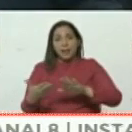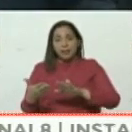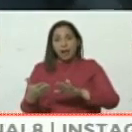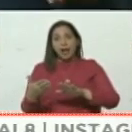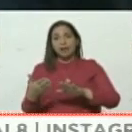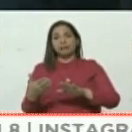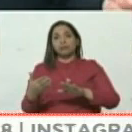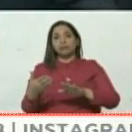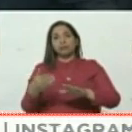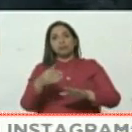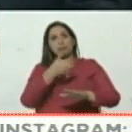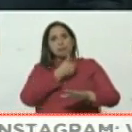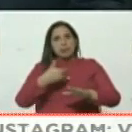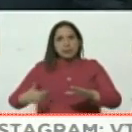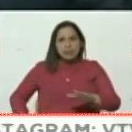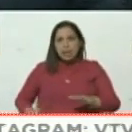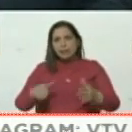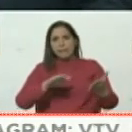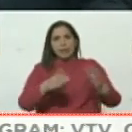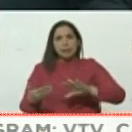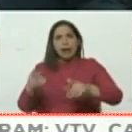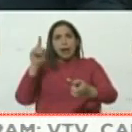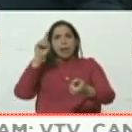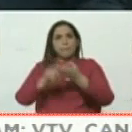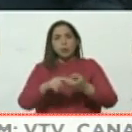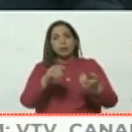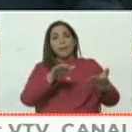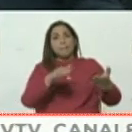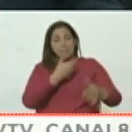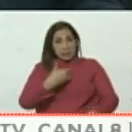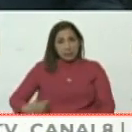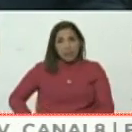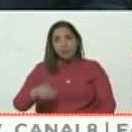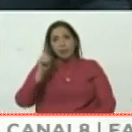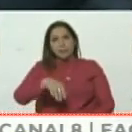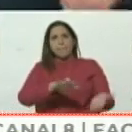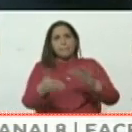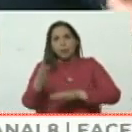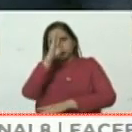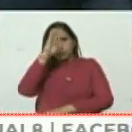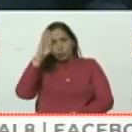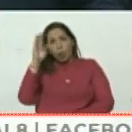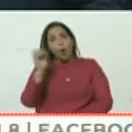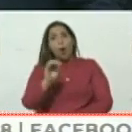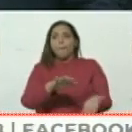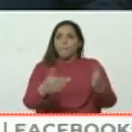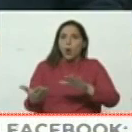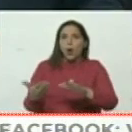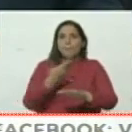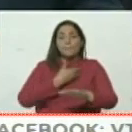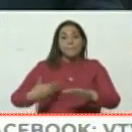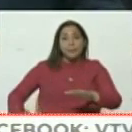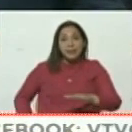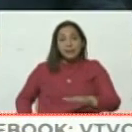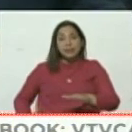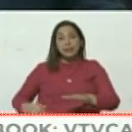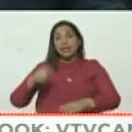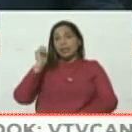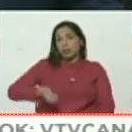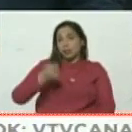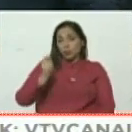asesinar al presidente, a asesinar a la primera combatiente, a asesinar a Diosdado, a asesinar al presidente del Tribunal Supremo,